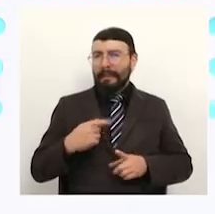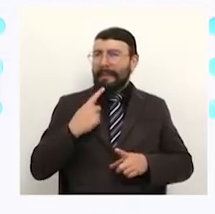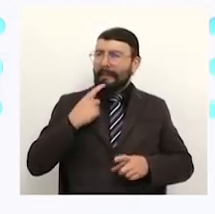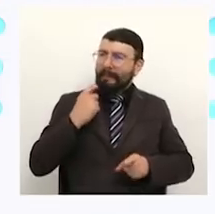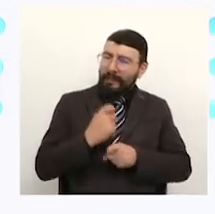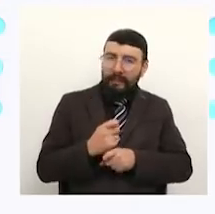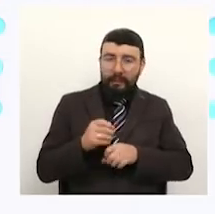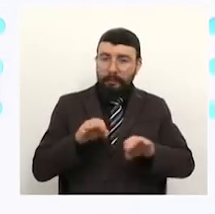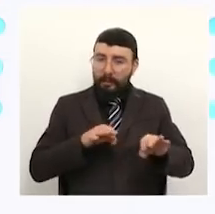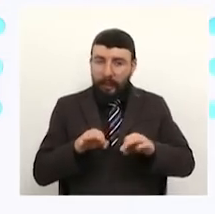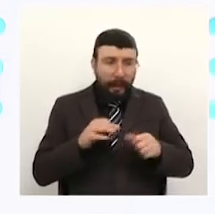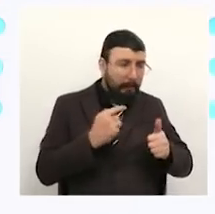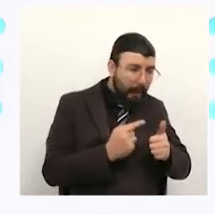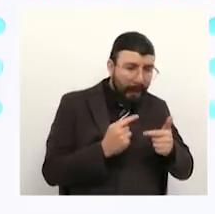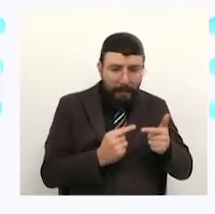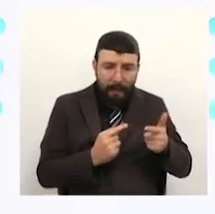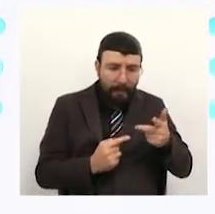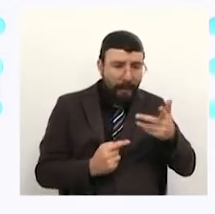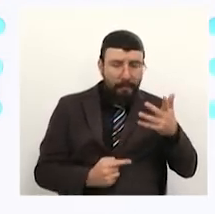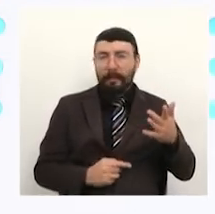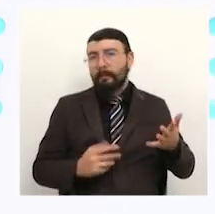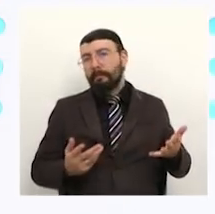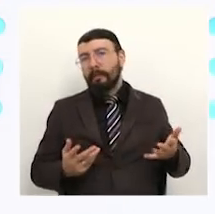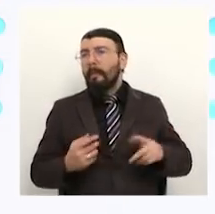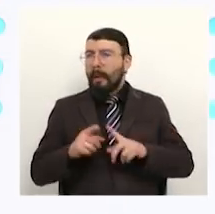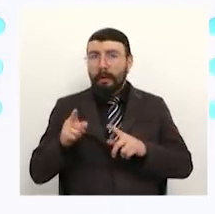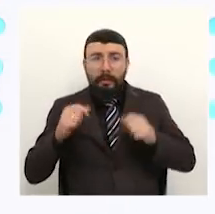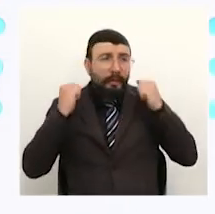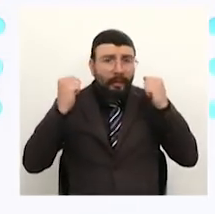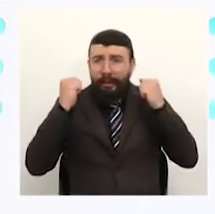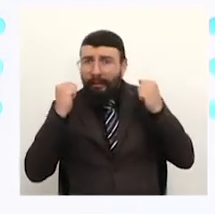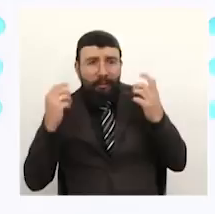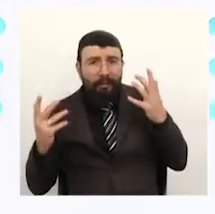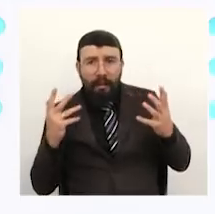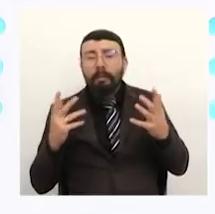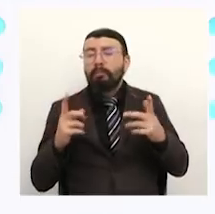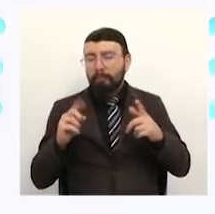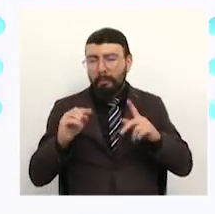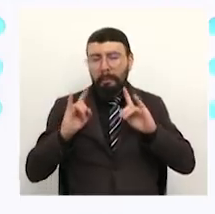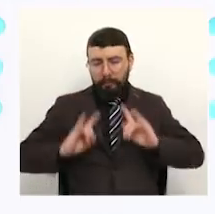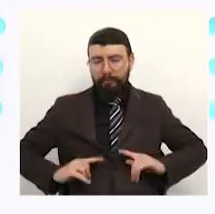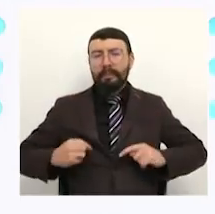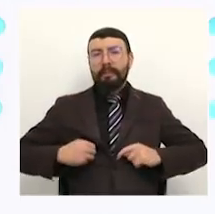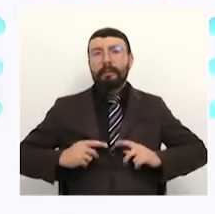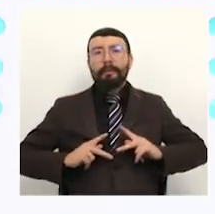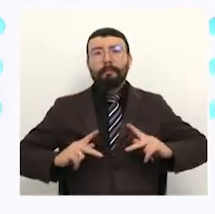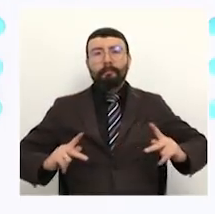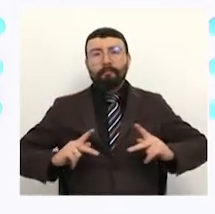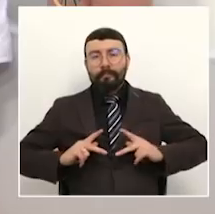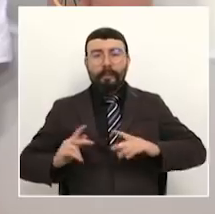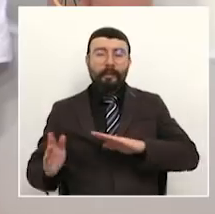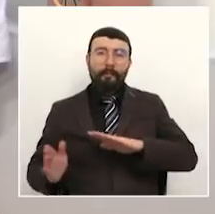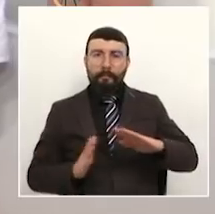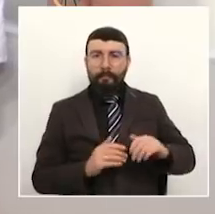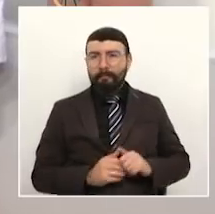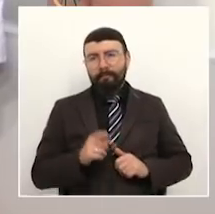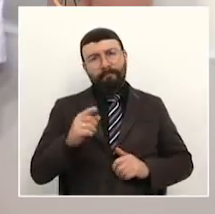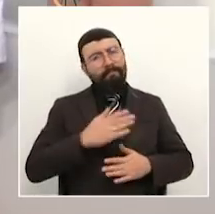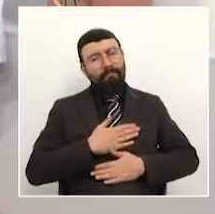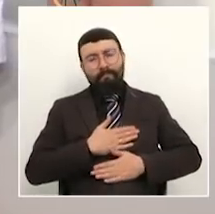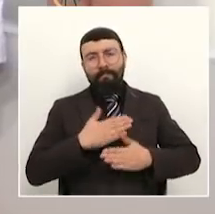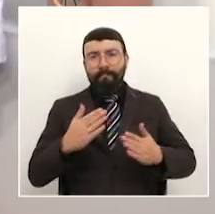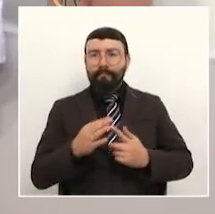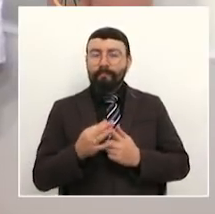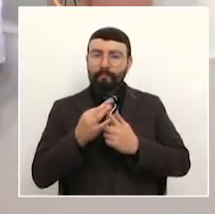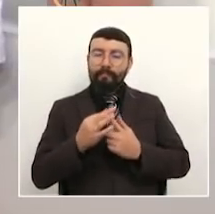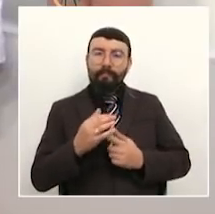cada una de las patologías digamos que la respuesta sería si la ansiedad también puede alterar los pulmones un saludo muy especial también